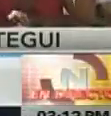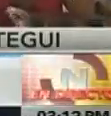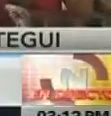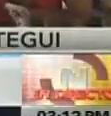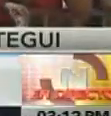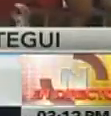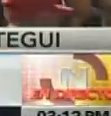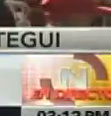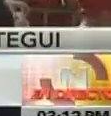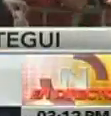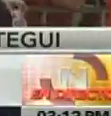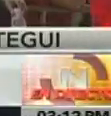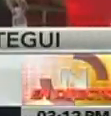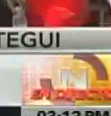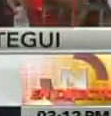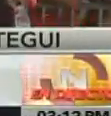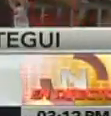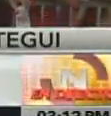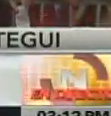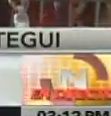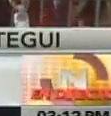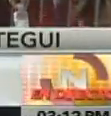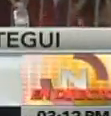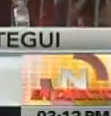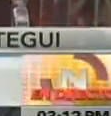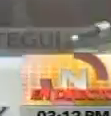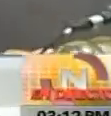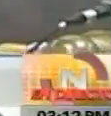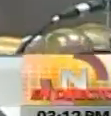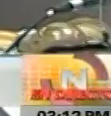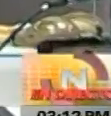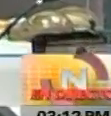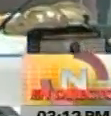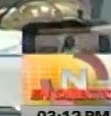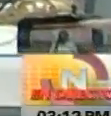el mundo. Gracias, Venezuela.